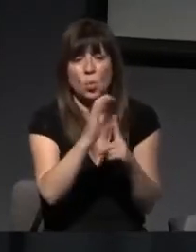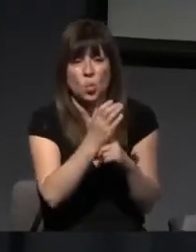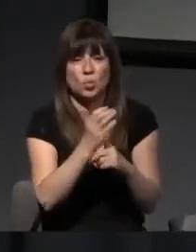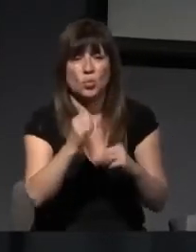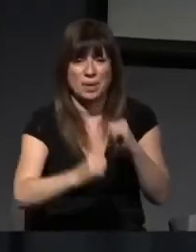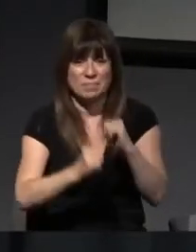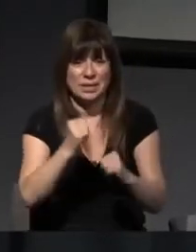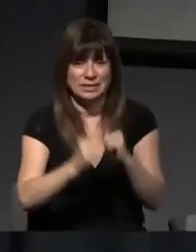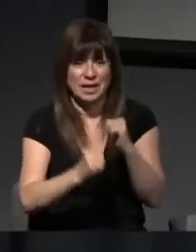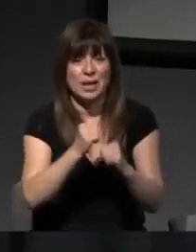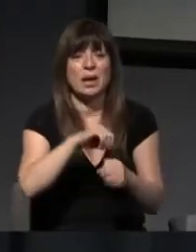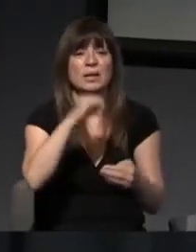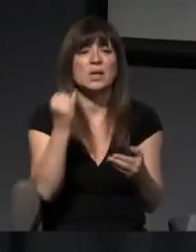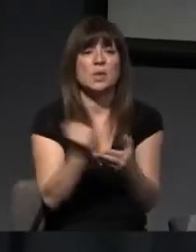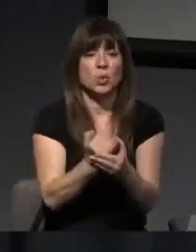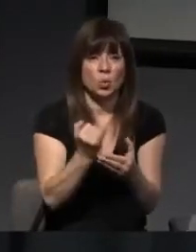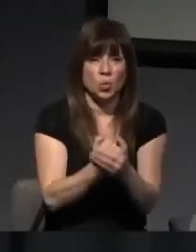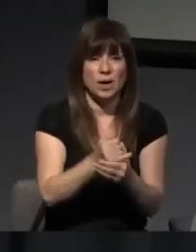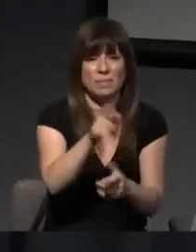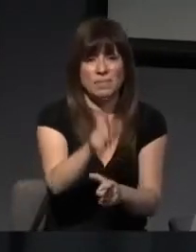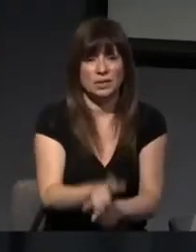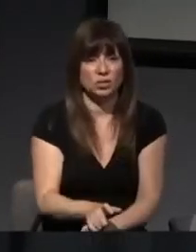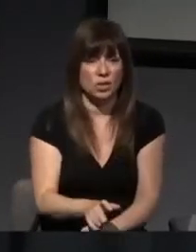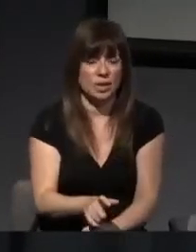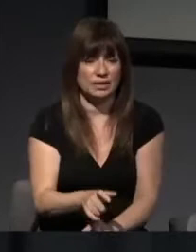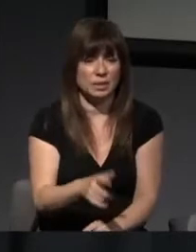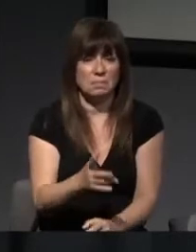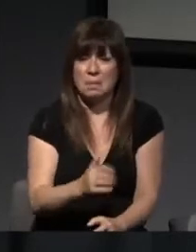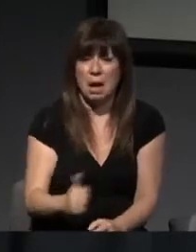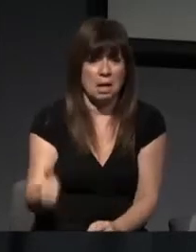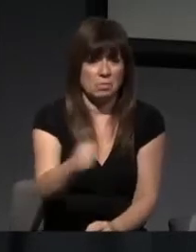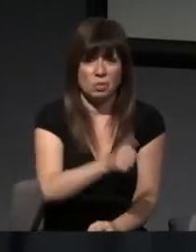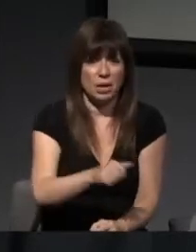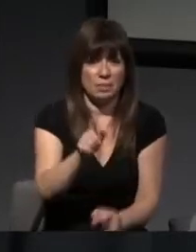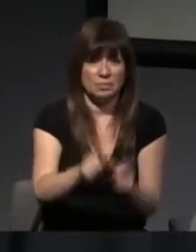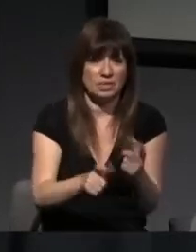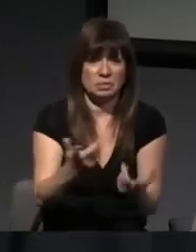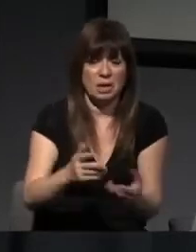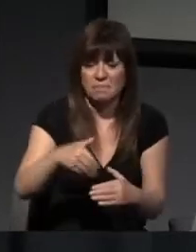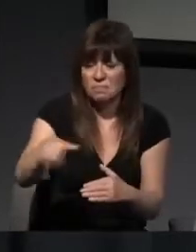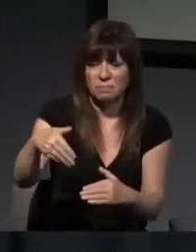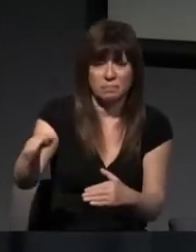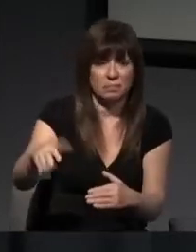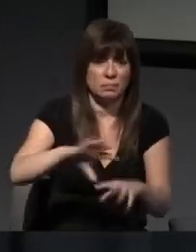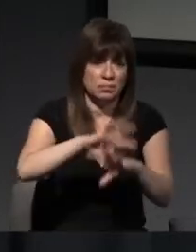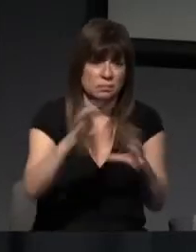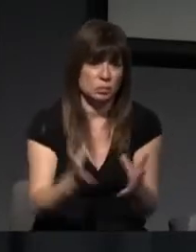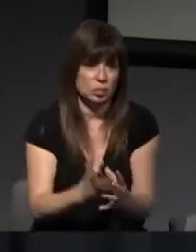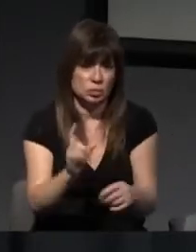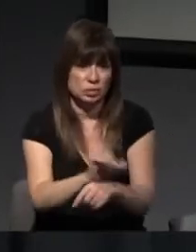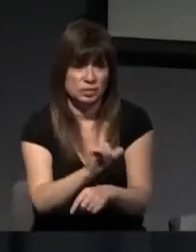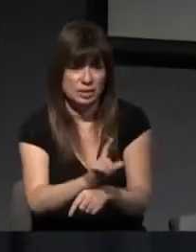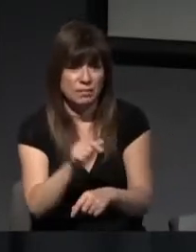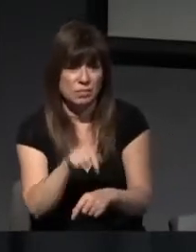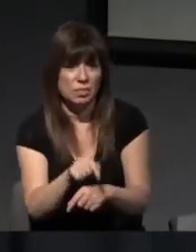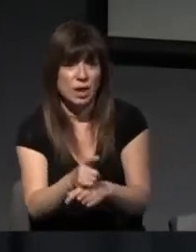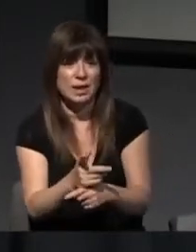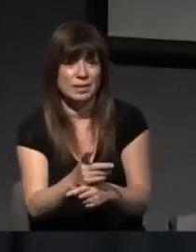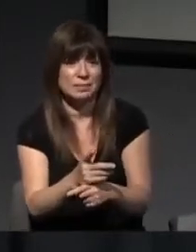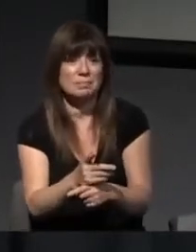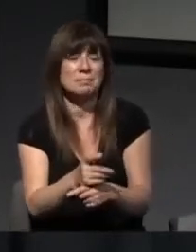empresarial incluir a personas, ¿no es cierto?, a todas las personas que están más excluidas del mundo del trabajo, entre ellas las personas, ¿no es